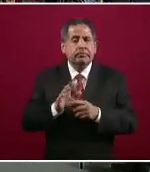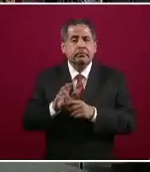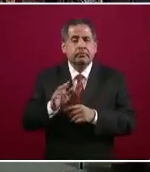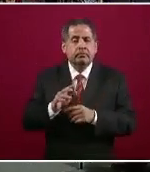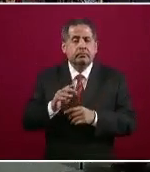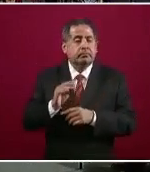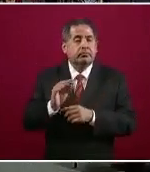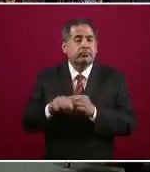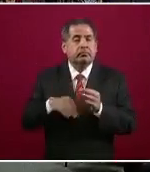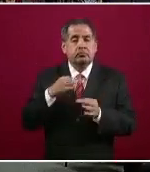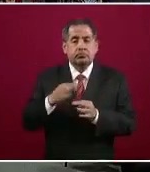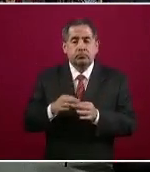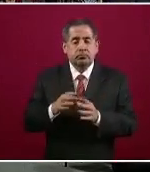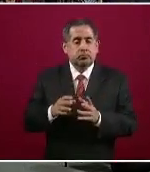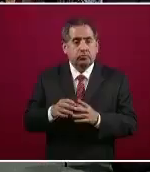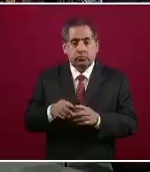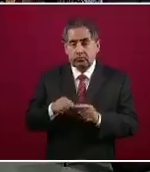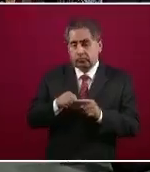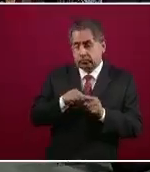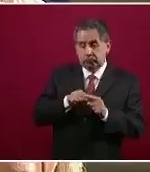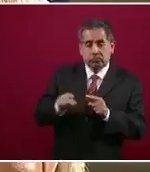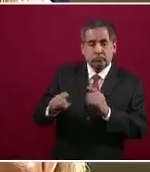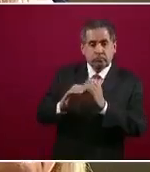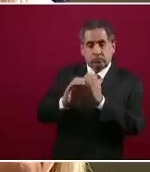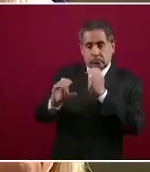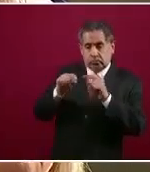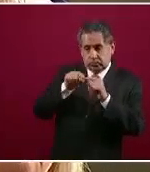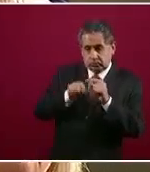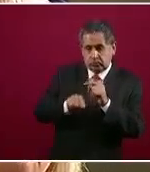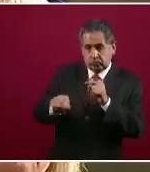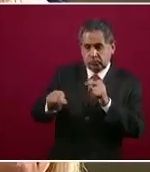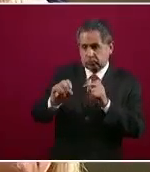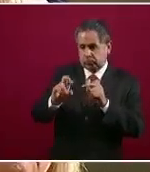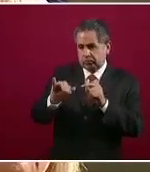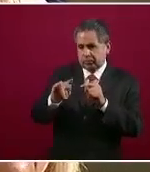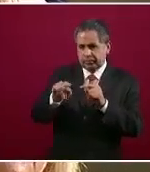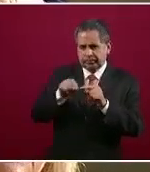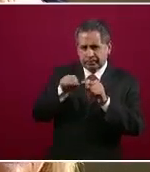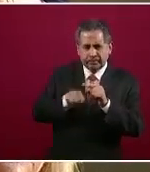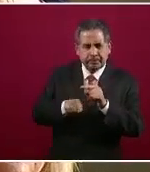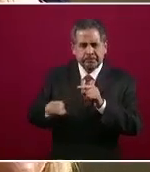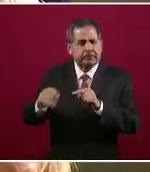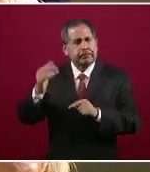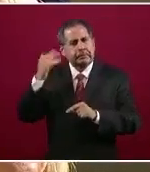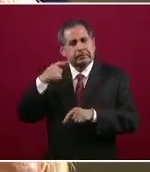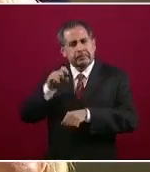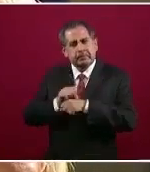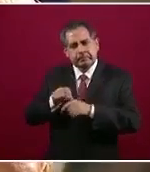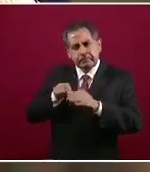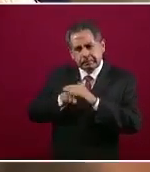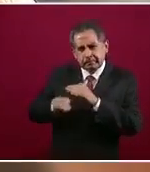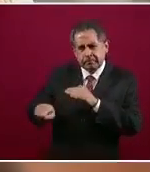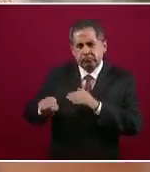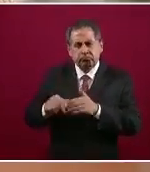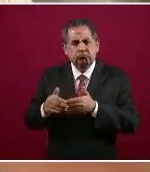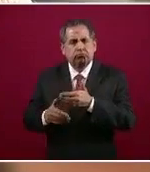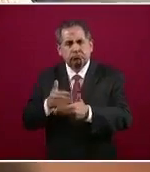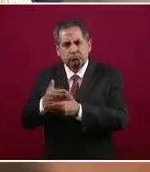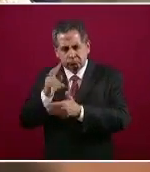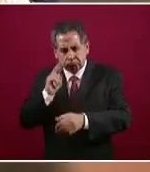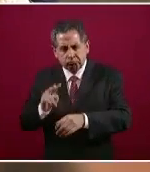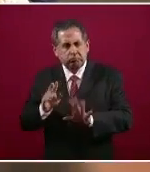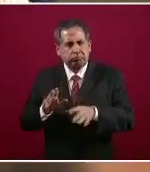el túnel emisor Oriente? Hemos estado monitoreando la página ya desde hace varias semanas. Hay un avance físico